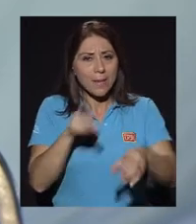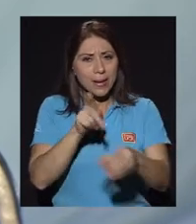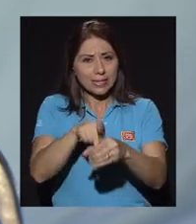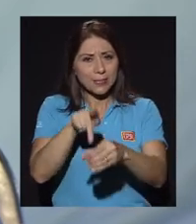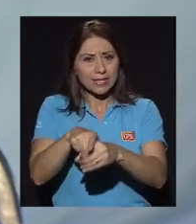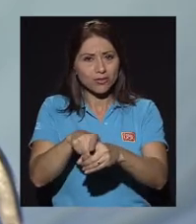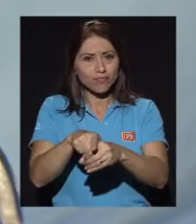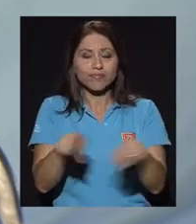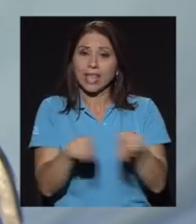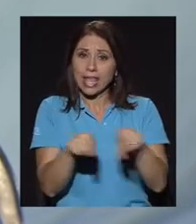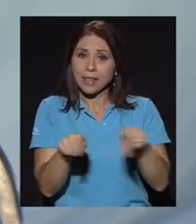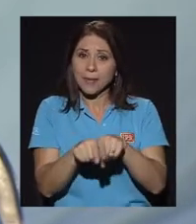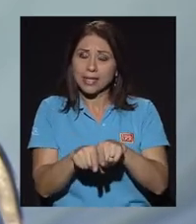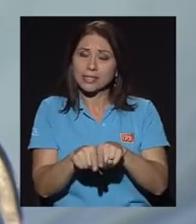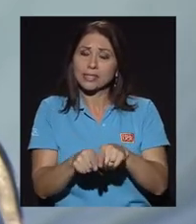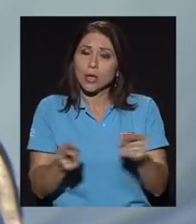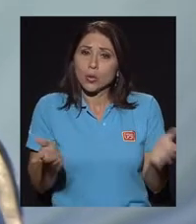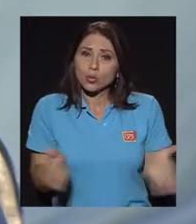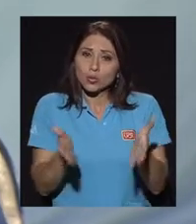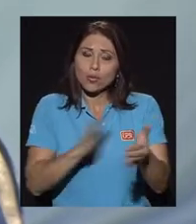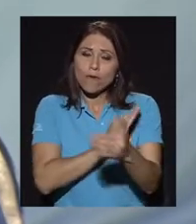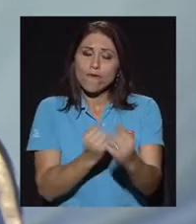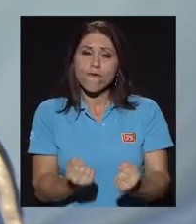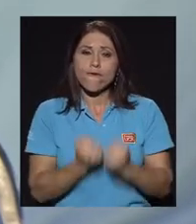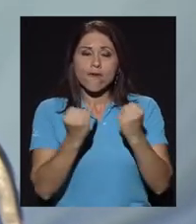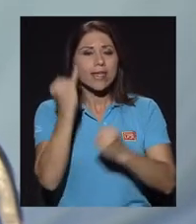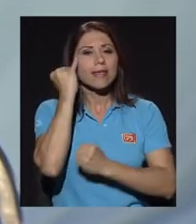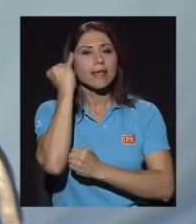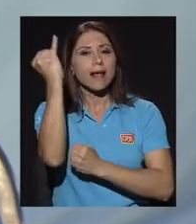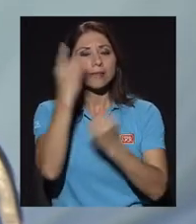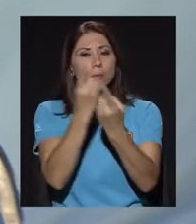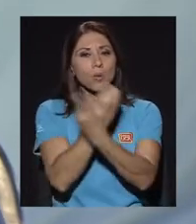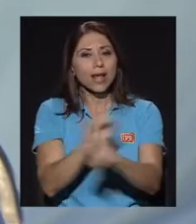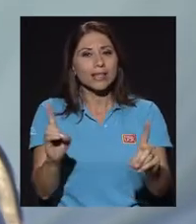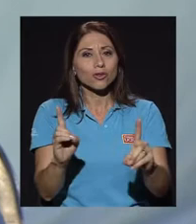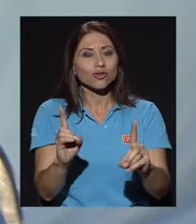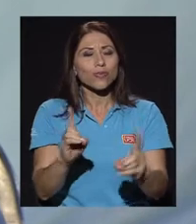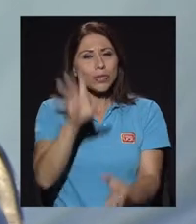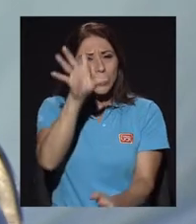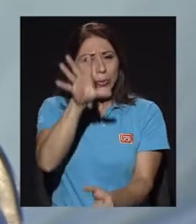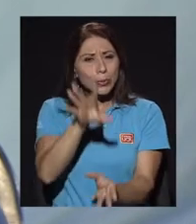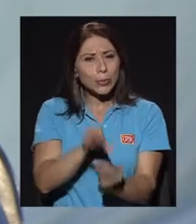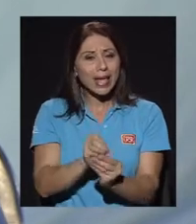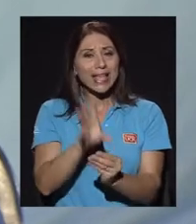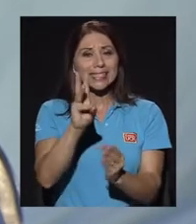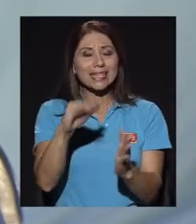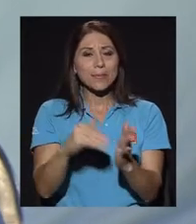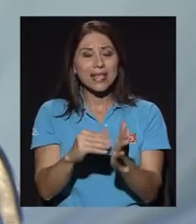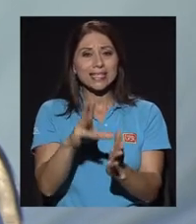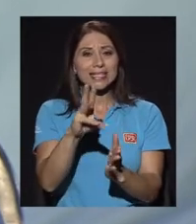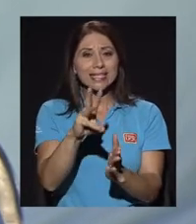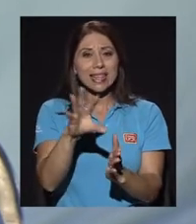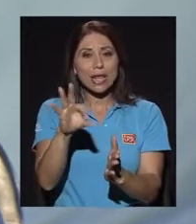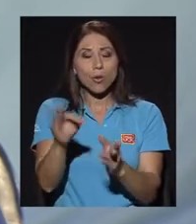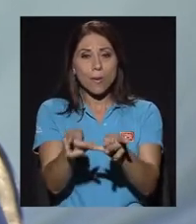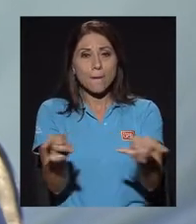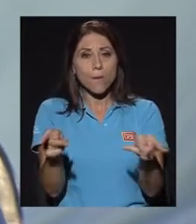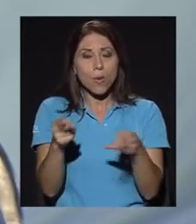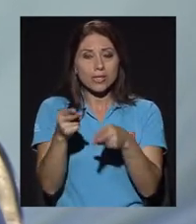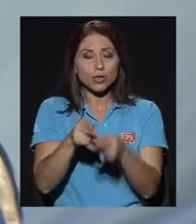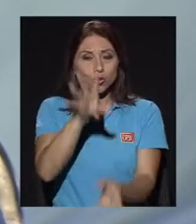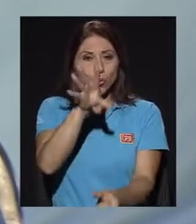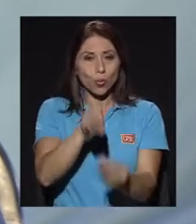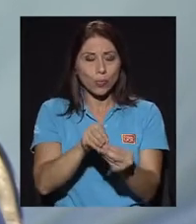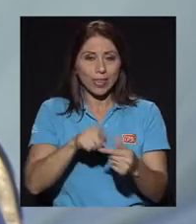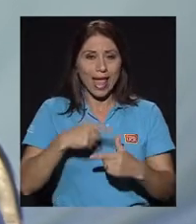participación y además nutre nuestros ideales democráticos. Son 6.069 puestos en total, a